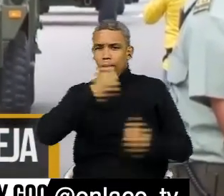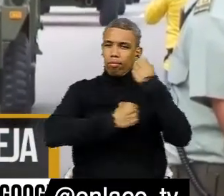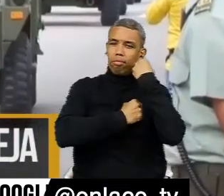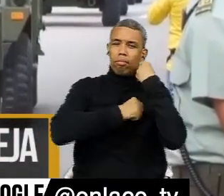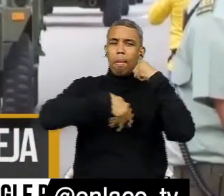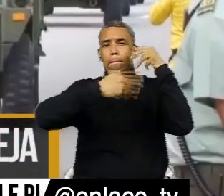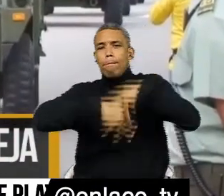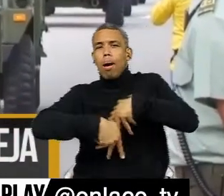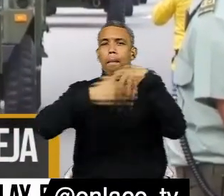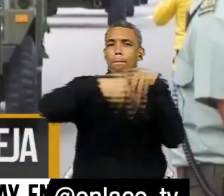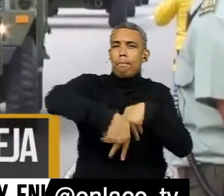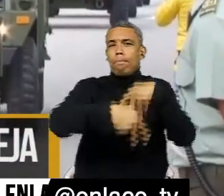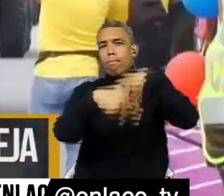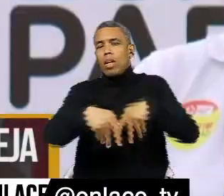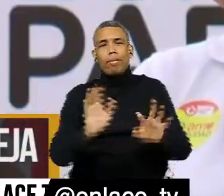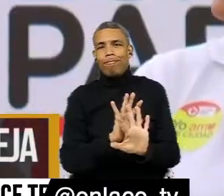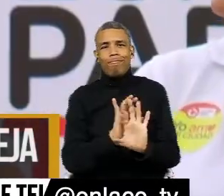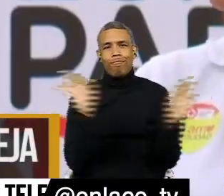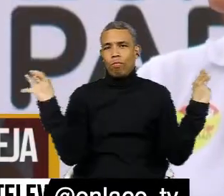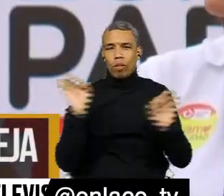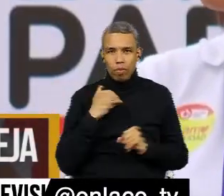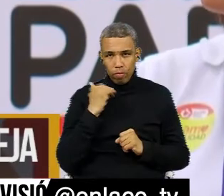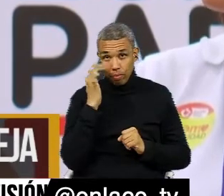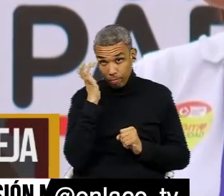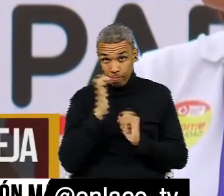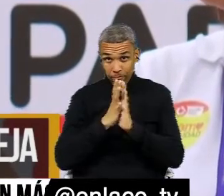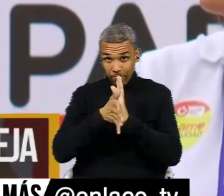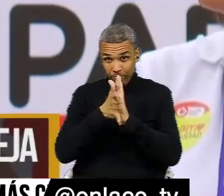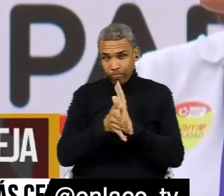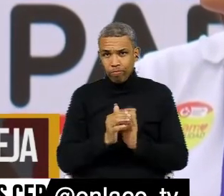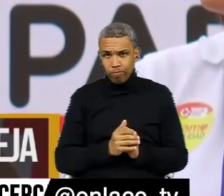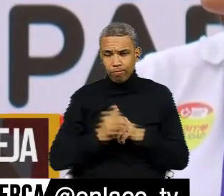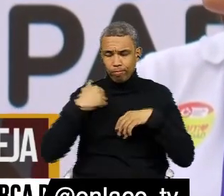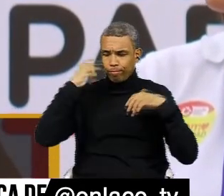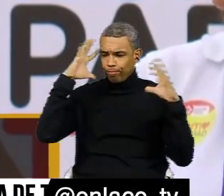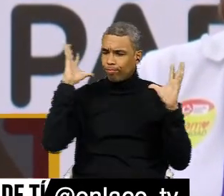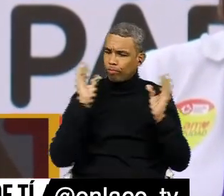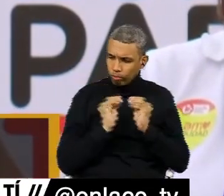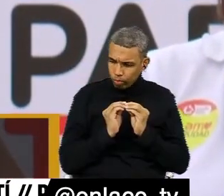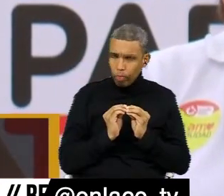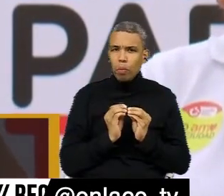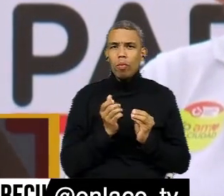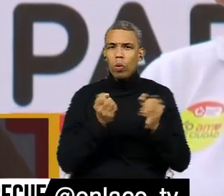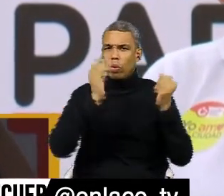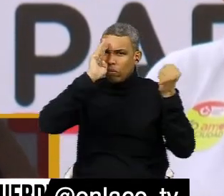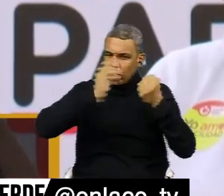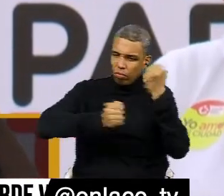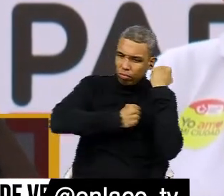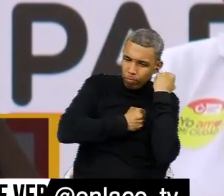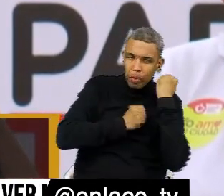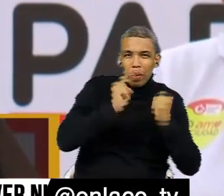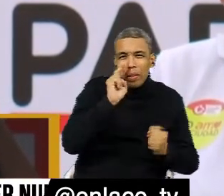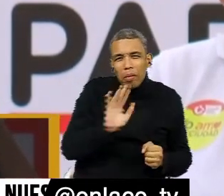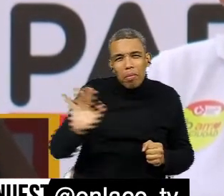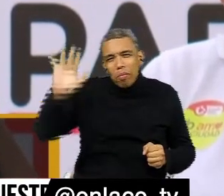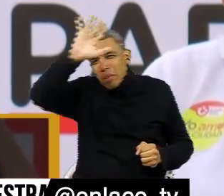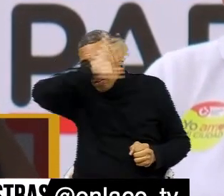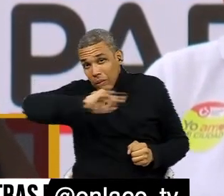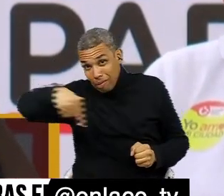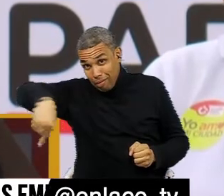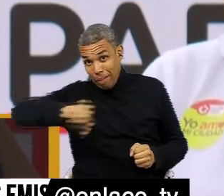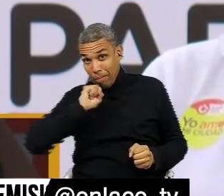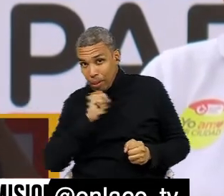para conmemorar la histórica fecha. Y es por eso que en común acuerdo con todas las fuerzas militares y la policía de Barranca Bermeja se ha